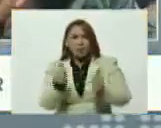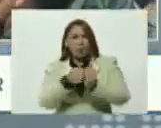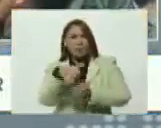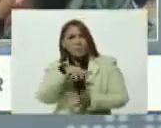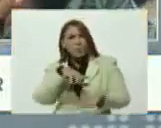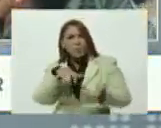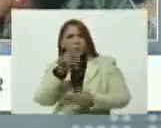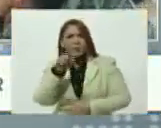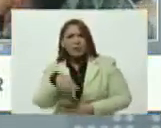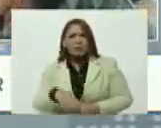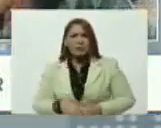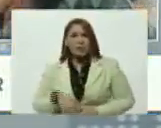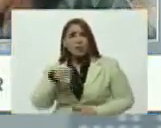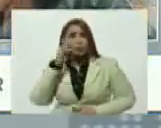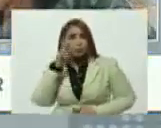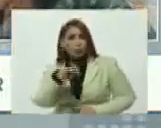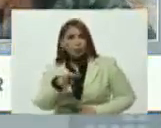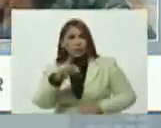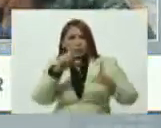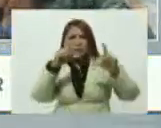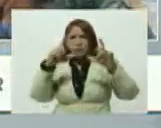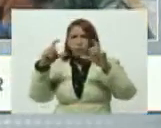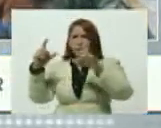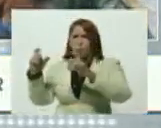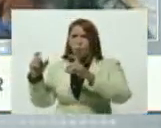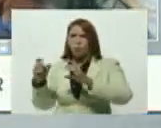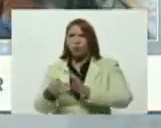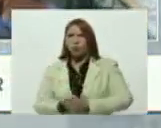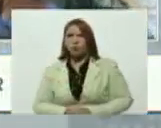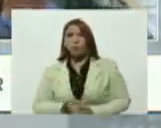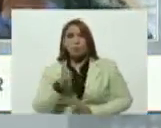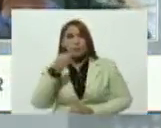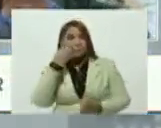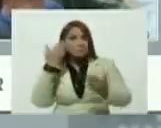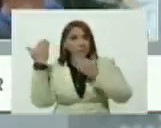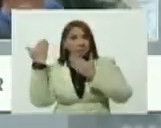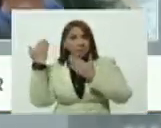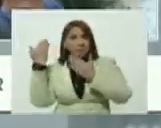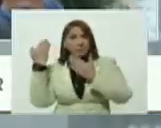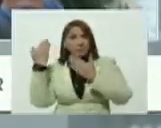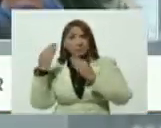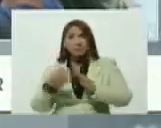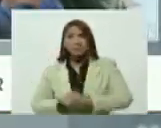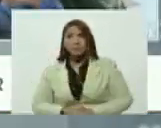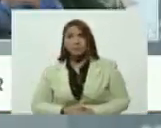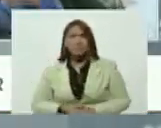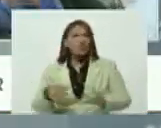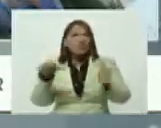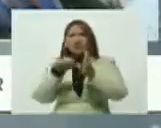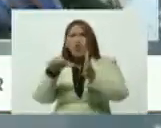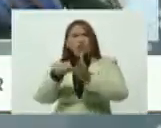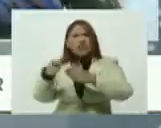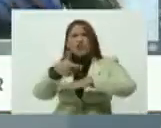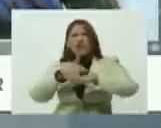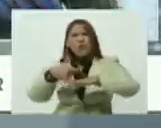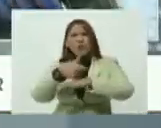Alfred Nazaret. ¿Tú viste las imágenes? Ah, yo también, mira, ahí está Luis José metido. ¿Y dónde estaba el